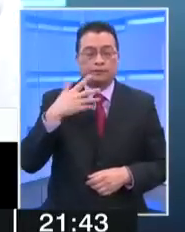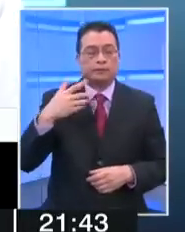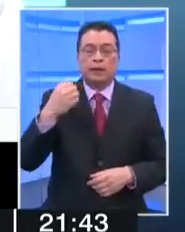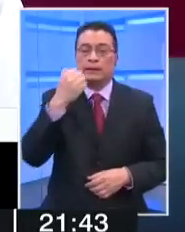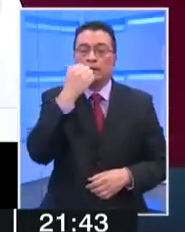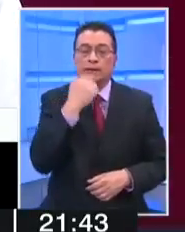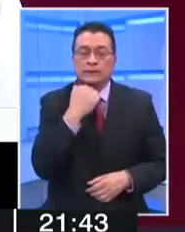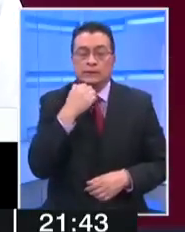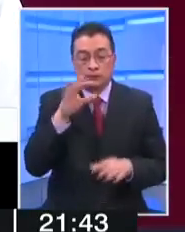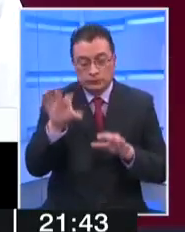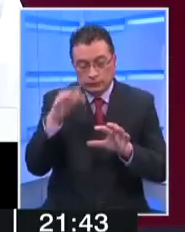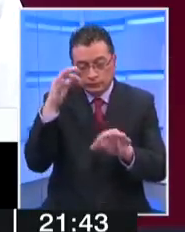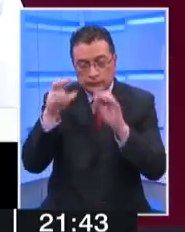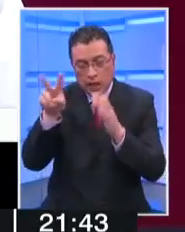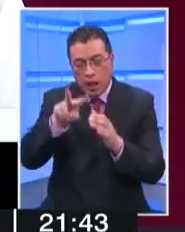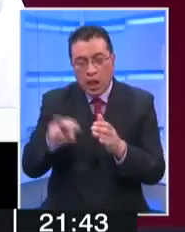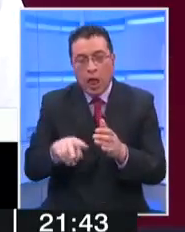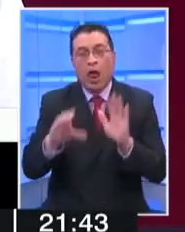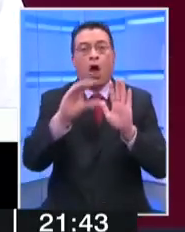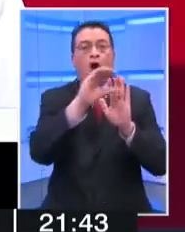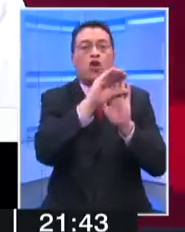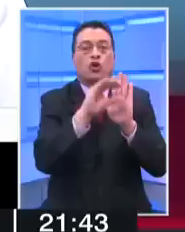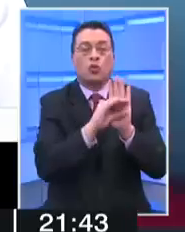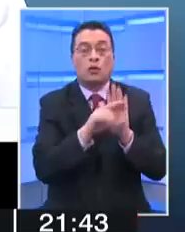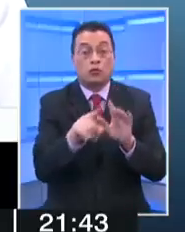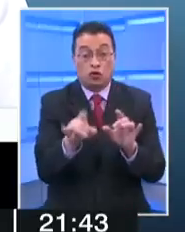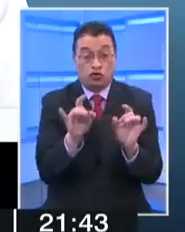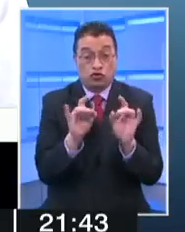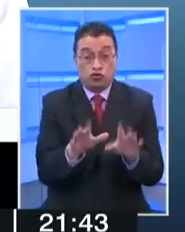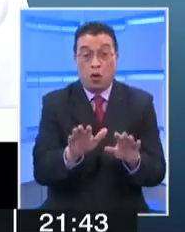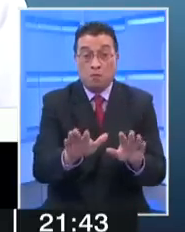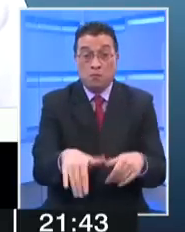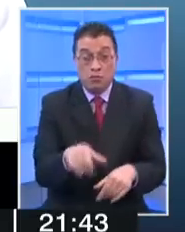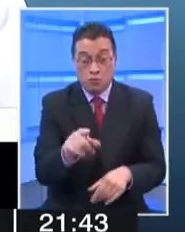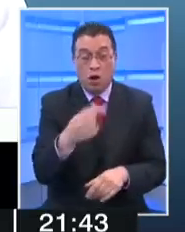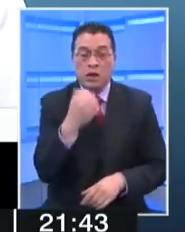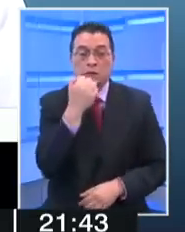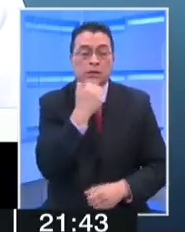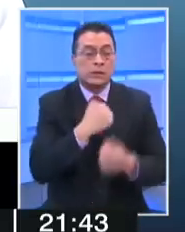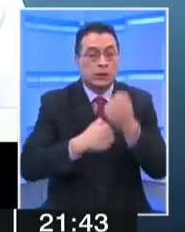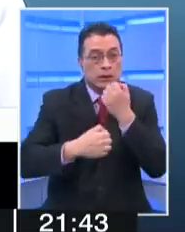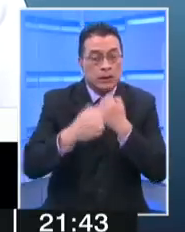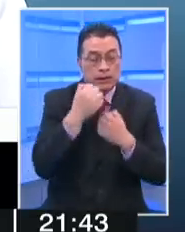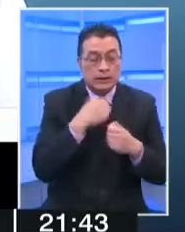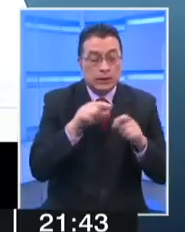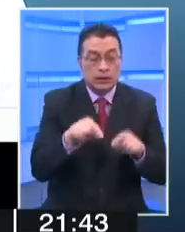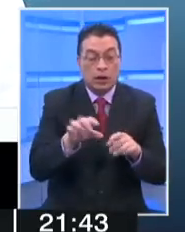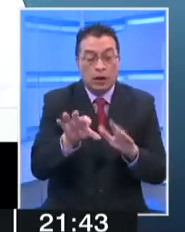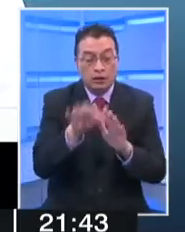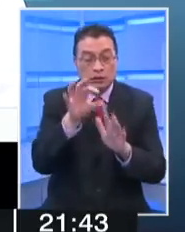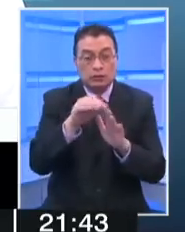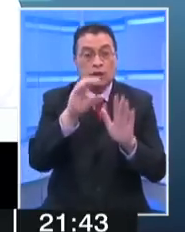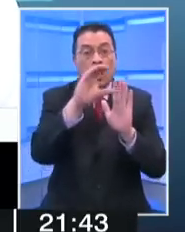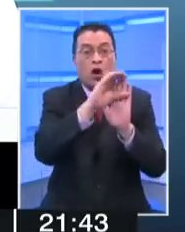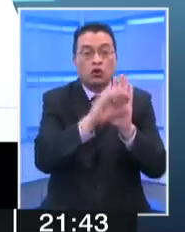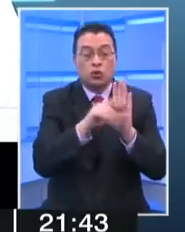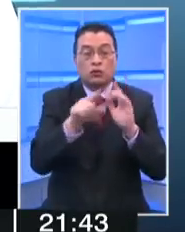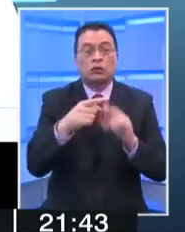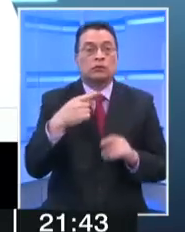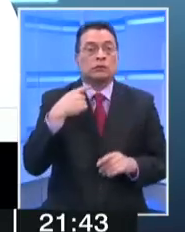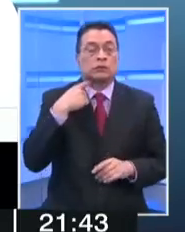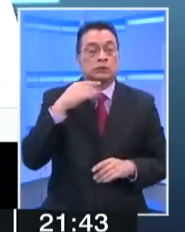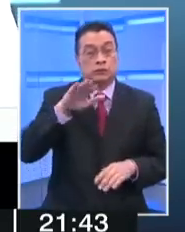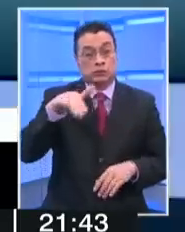interpretación de la Constitución y Si siguen en este camino de interpretar erradamente la la la Constitución para a caer en un